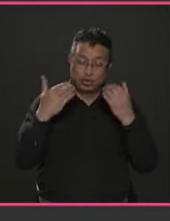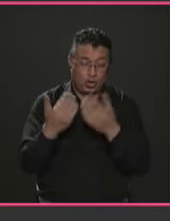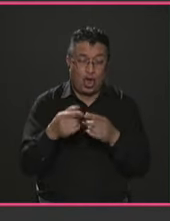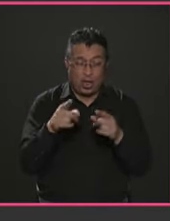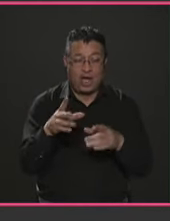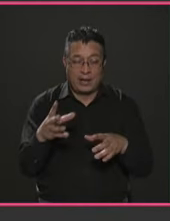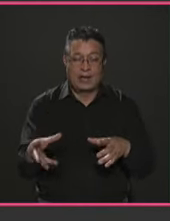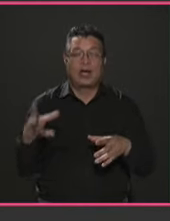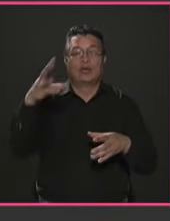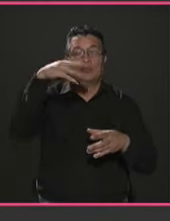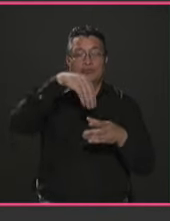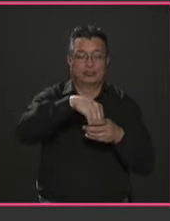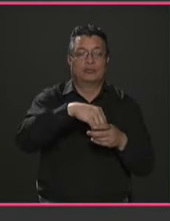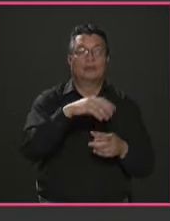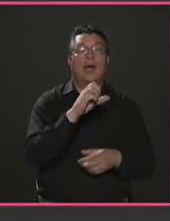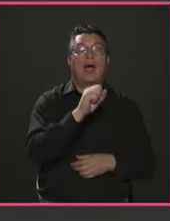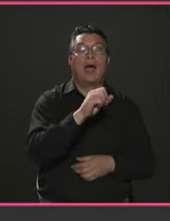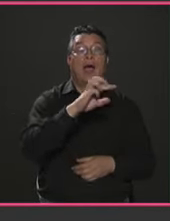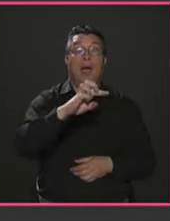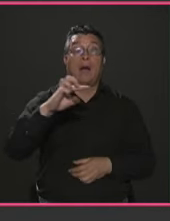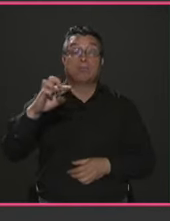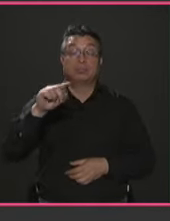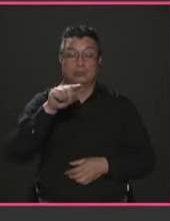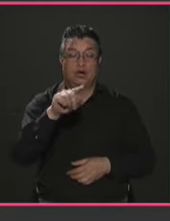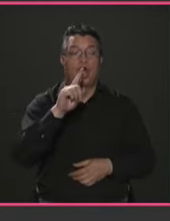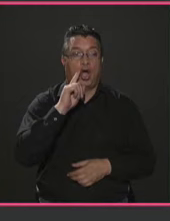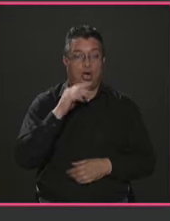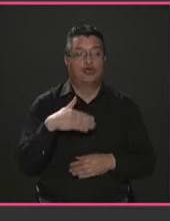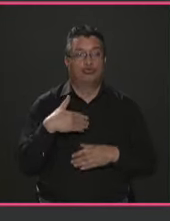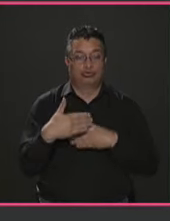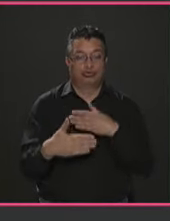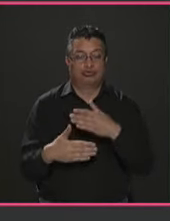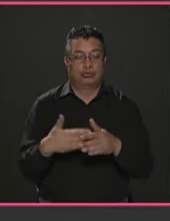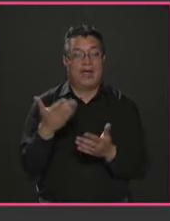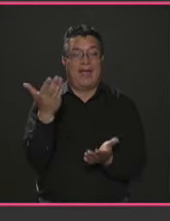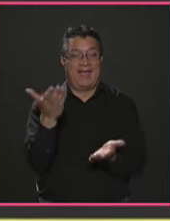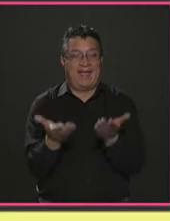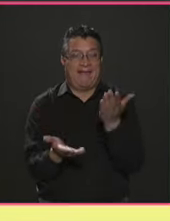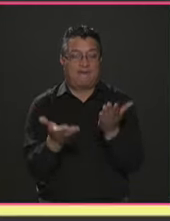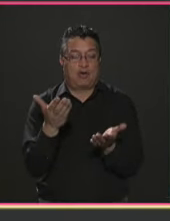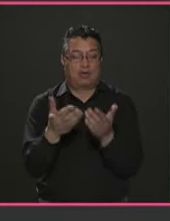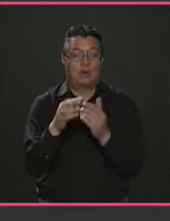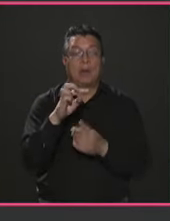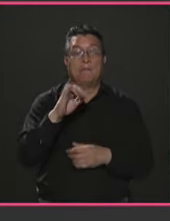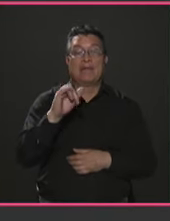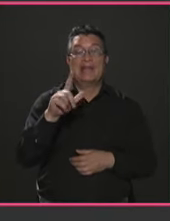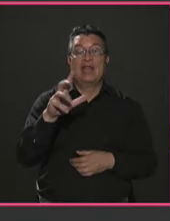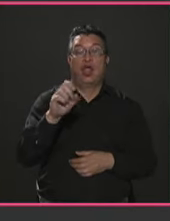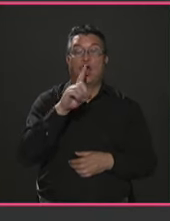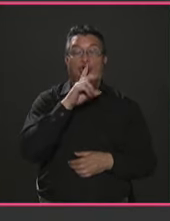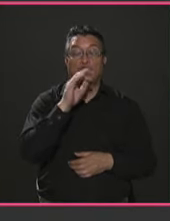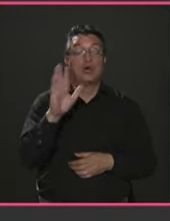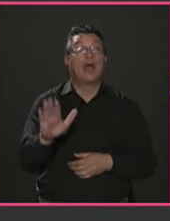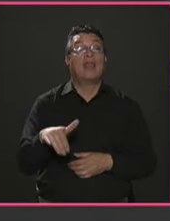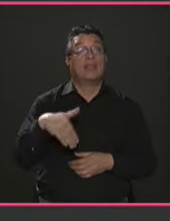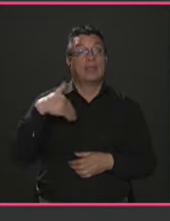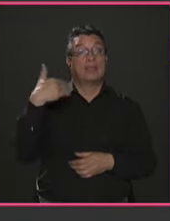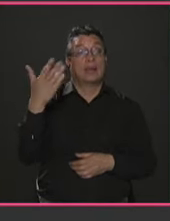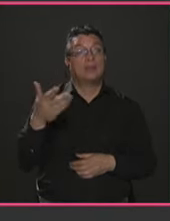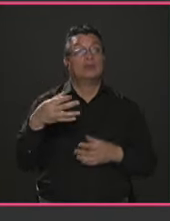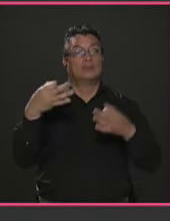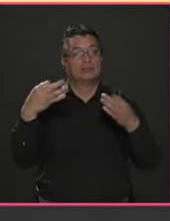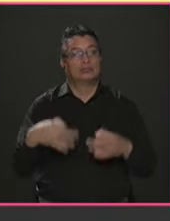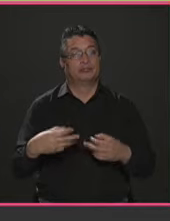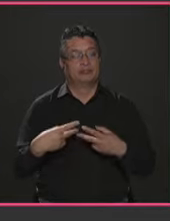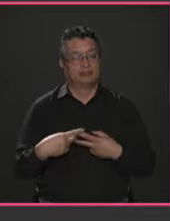incluido en esta aplicación que está en un una etapa de evaluación de un piloto para que después sea